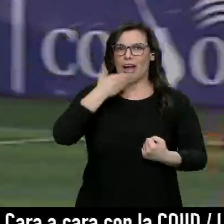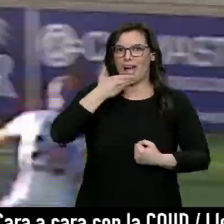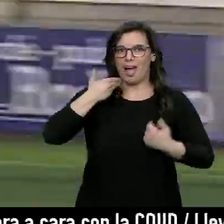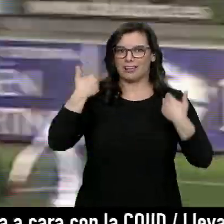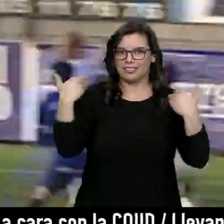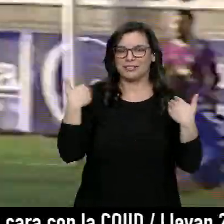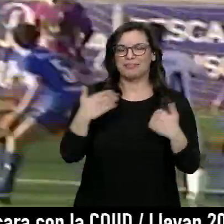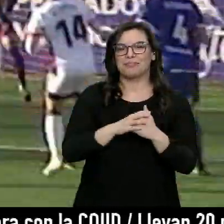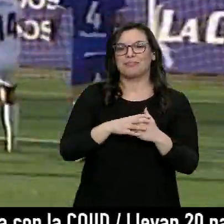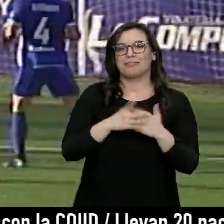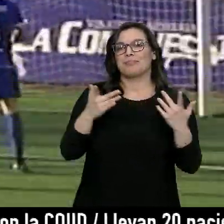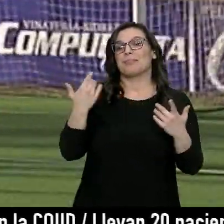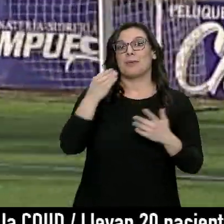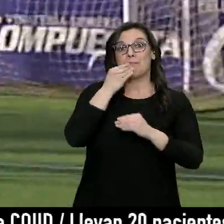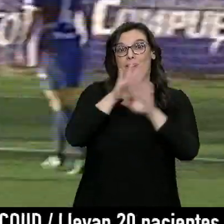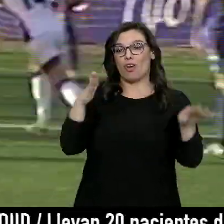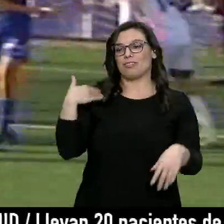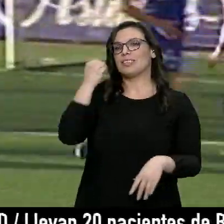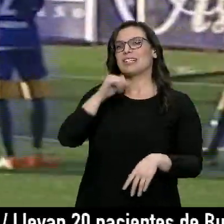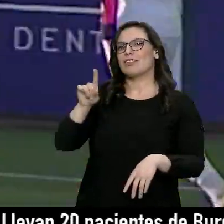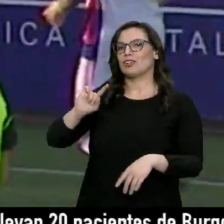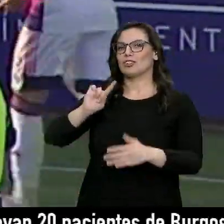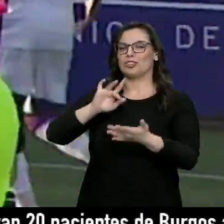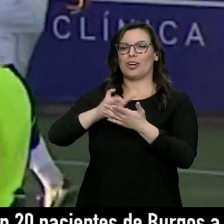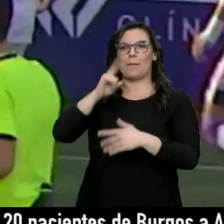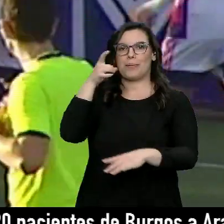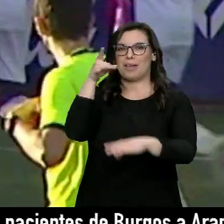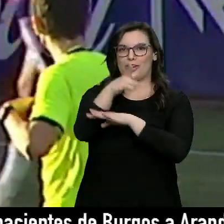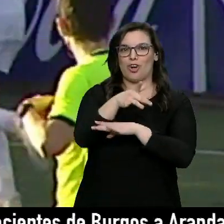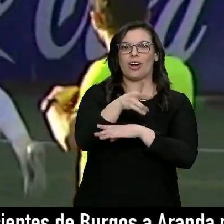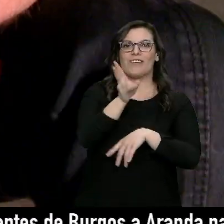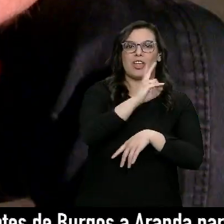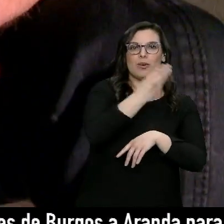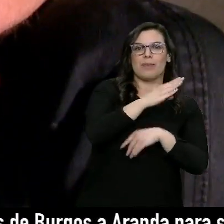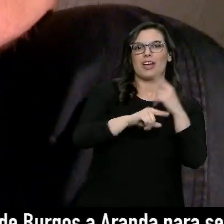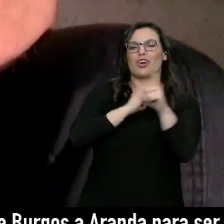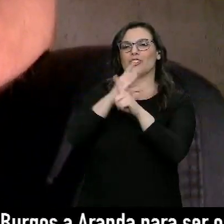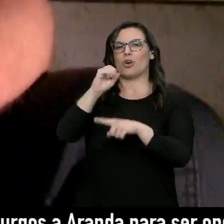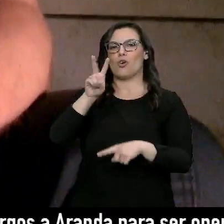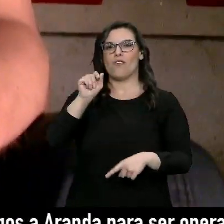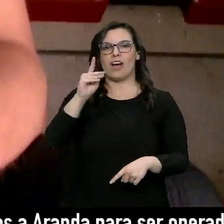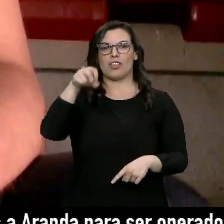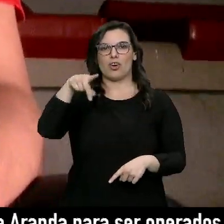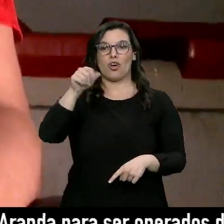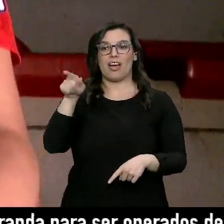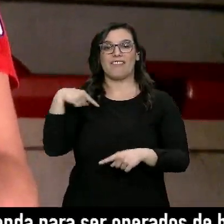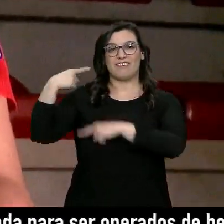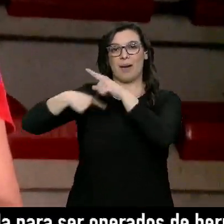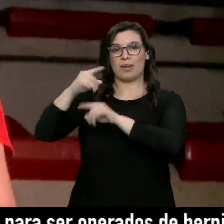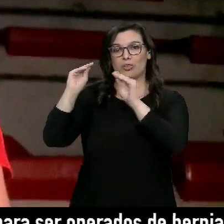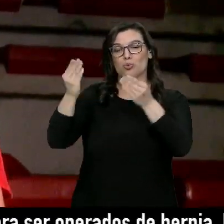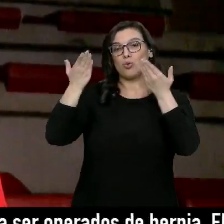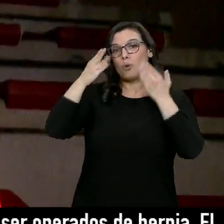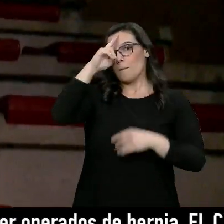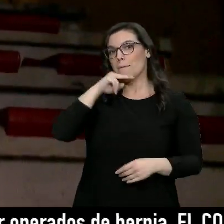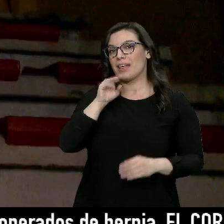La guinda del pastel la puso el sábado pasado marcando el primer gol del Real Valladolid Promesas al Covadonga. El fútbol es algo que le viene de familia. Es hijo de